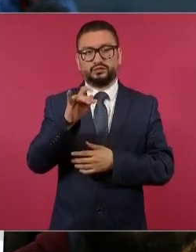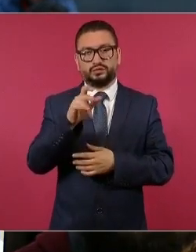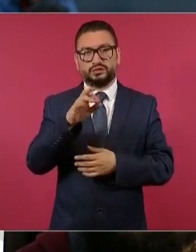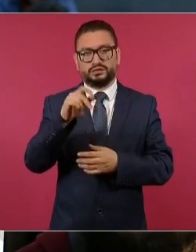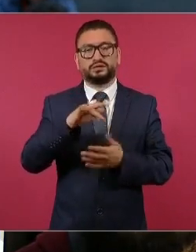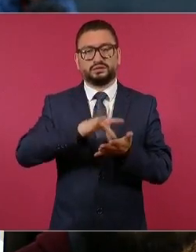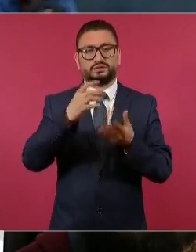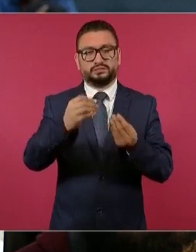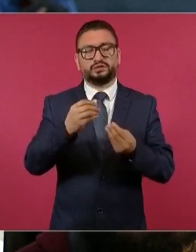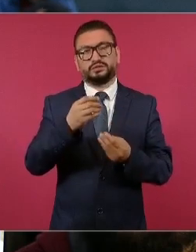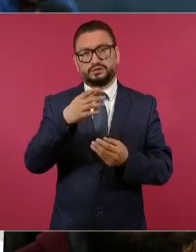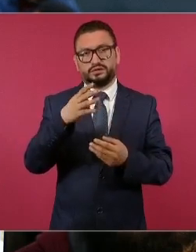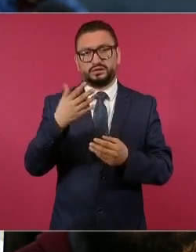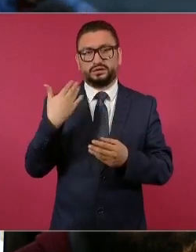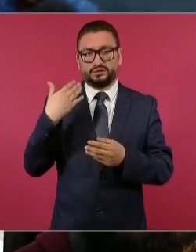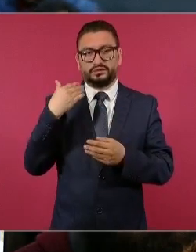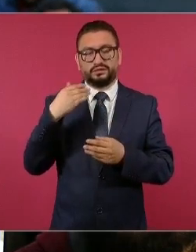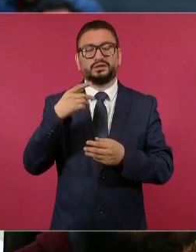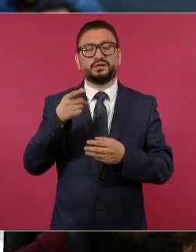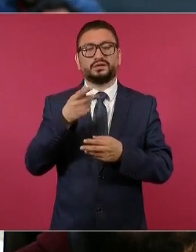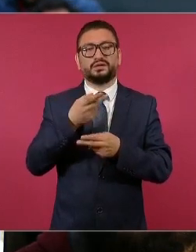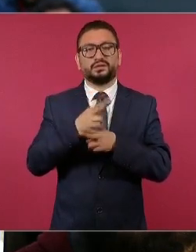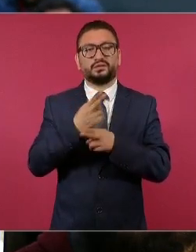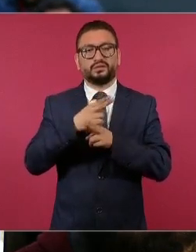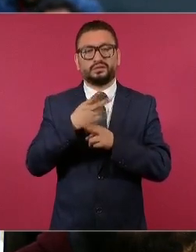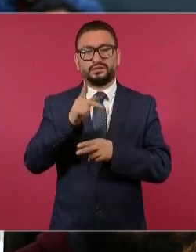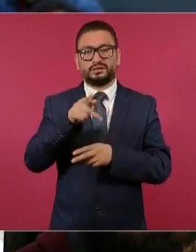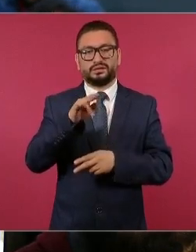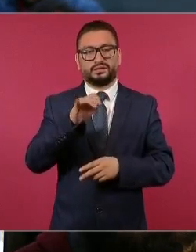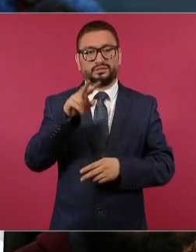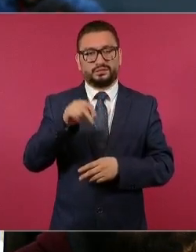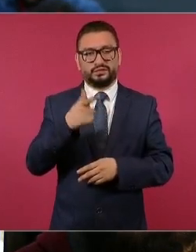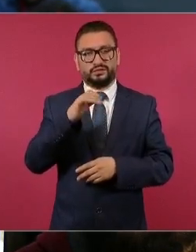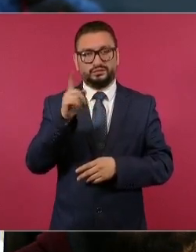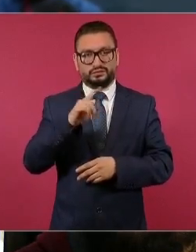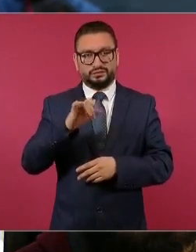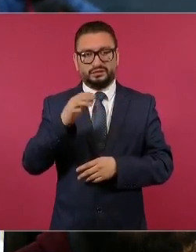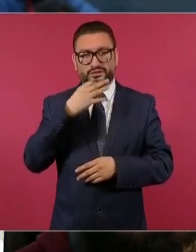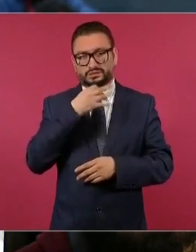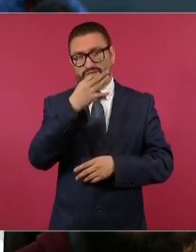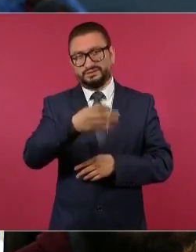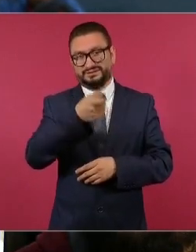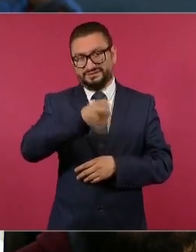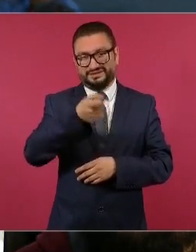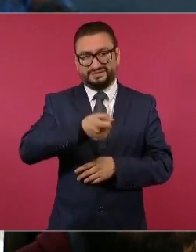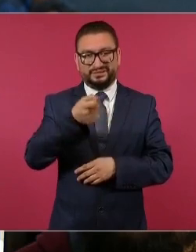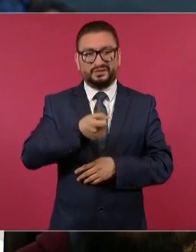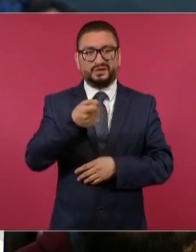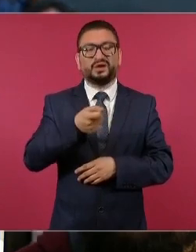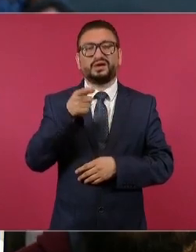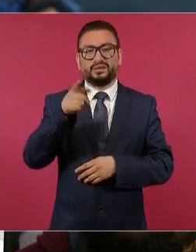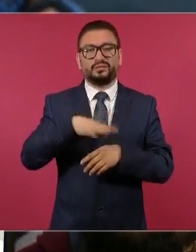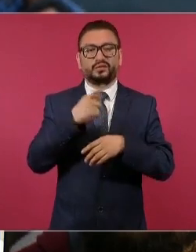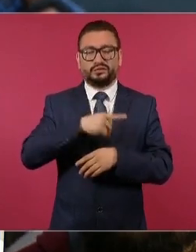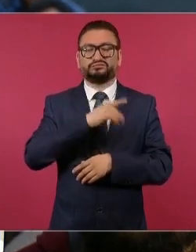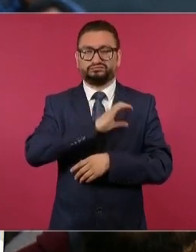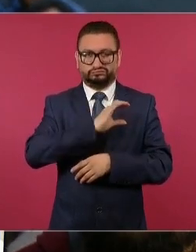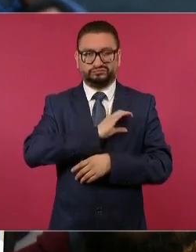por cierto, ahorita mi chofer de Uber, Kevin González, si recuerdo, me dijo que le mandara un saludo, me dijo que se le